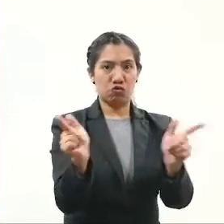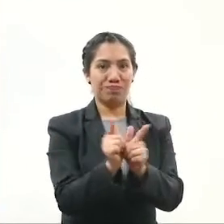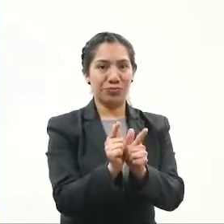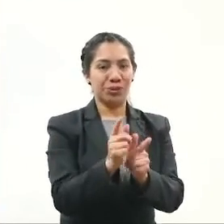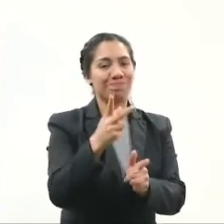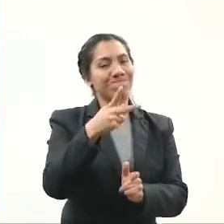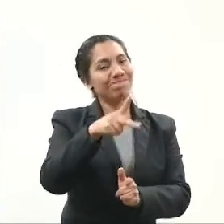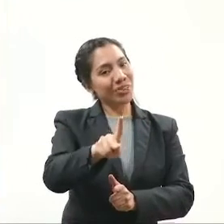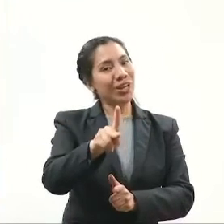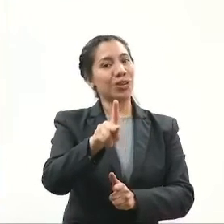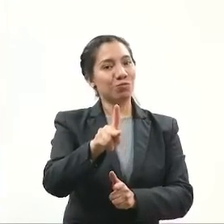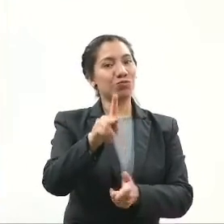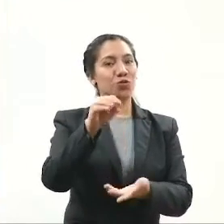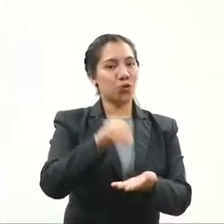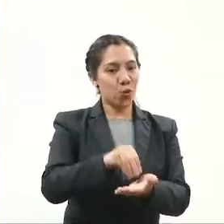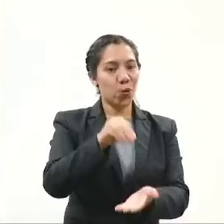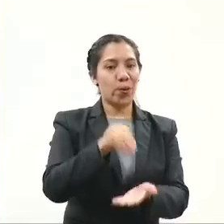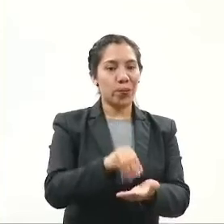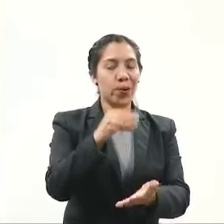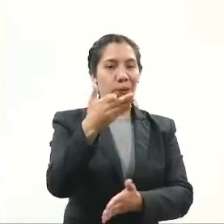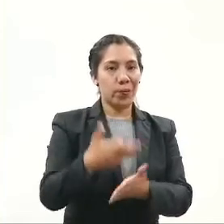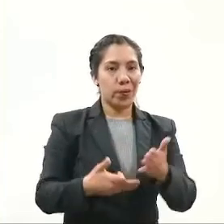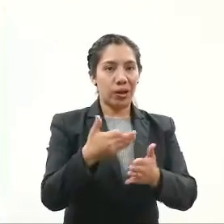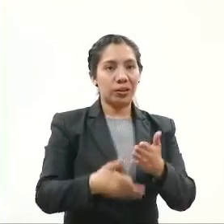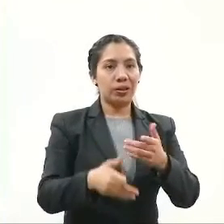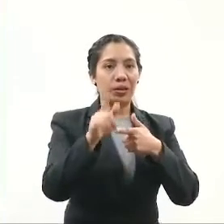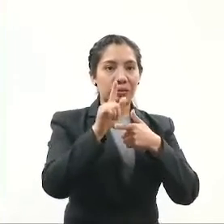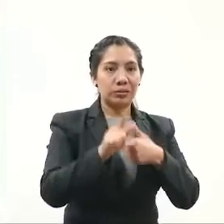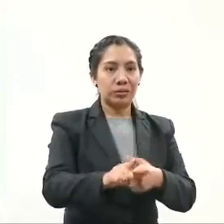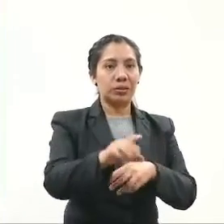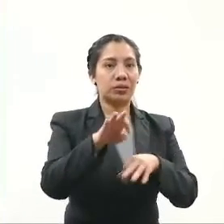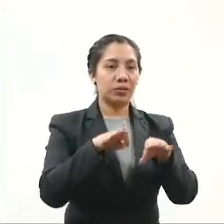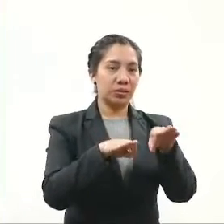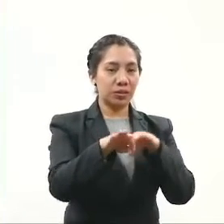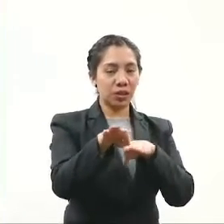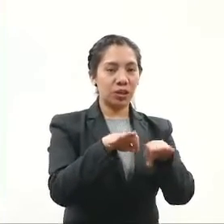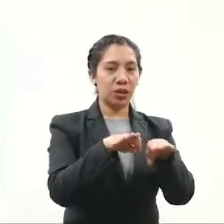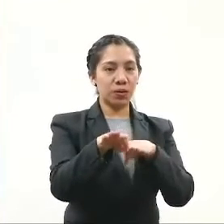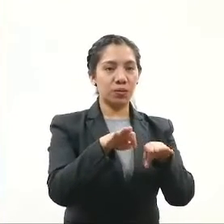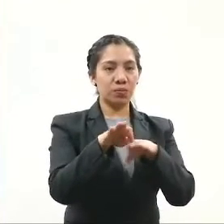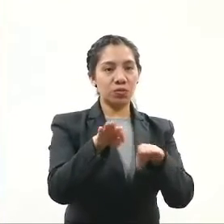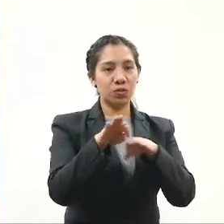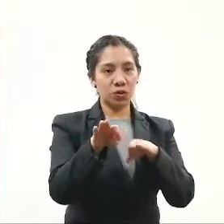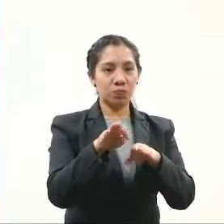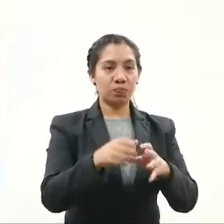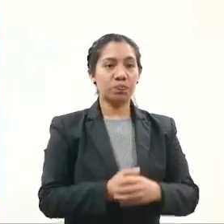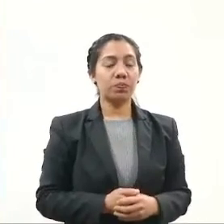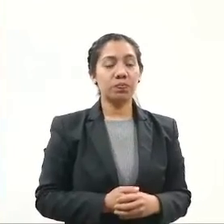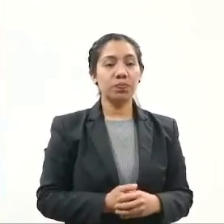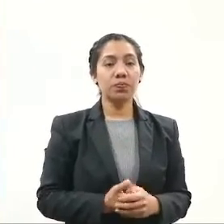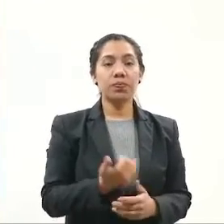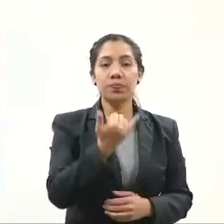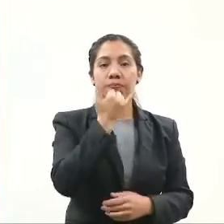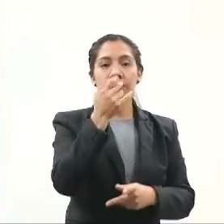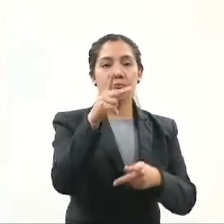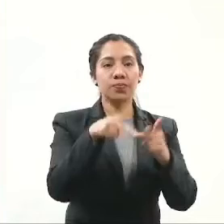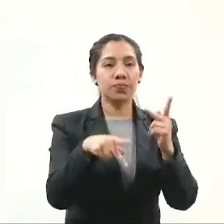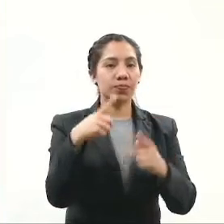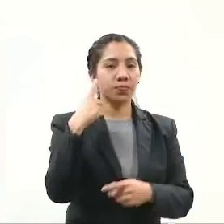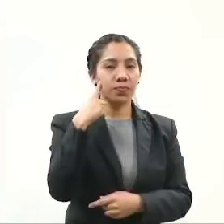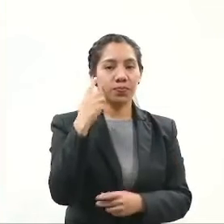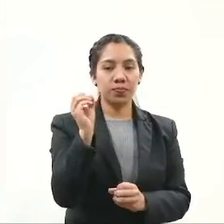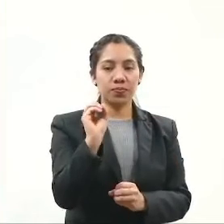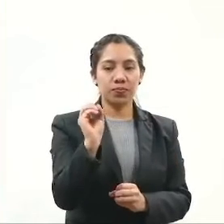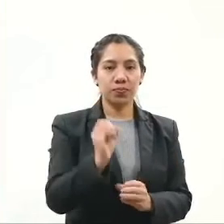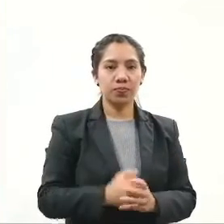esfuerzos para batir los obstáculos que todavía inciden en forma negativa en